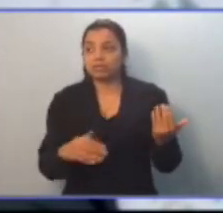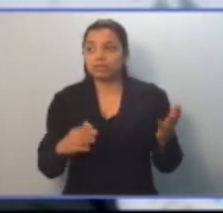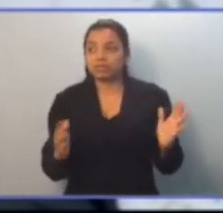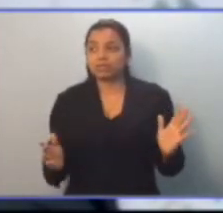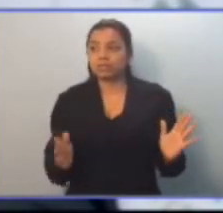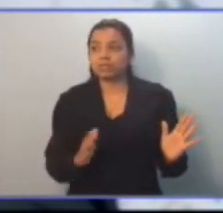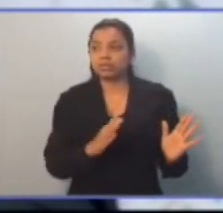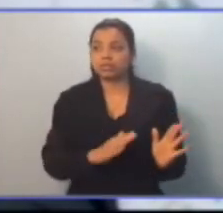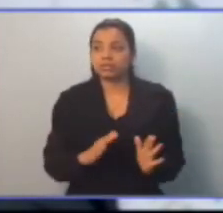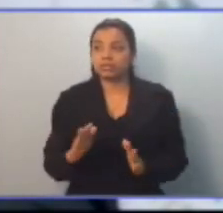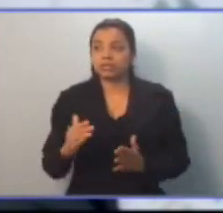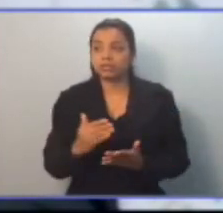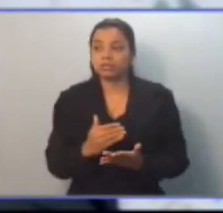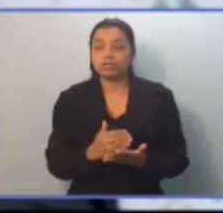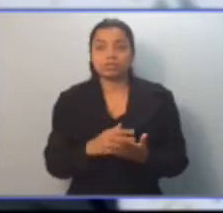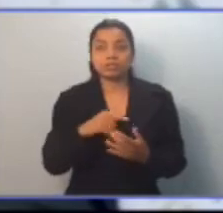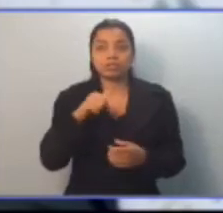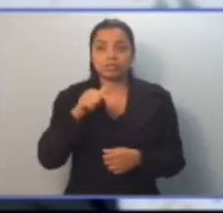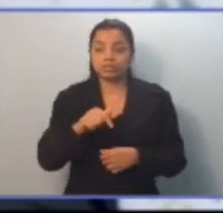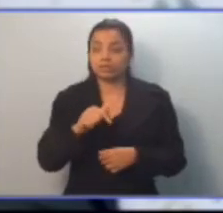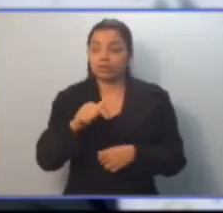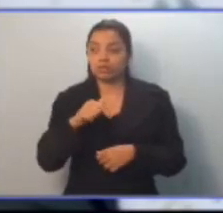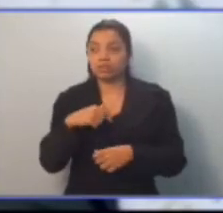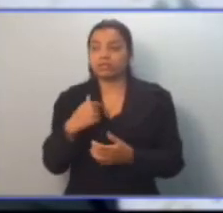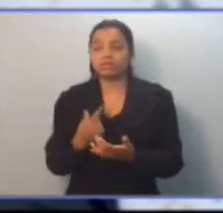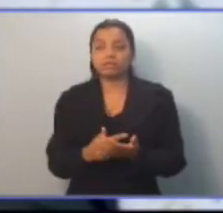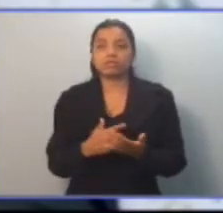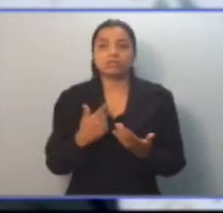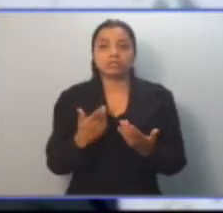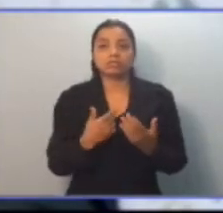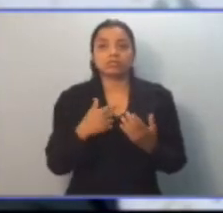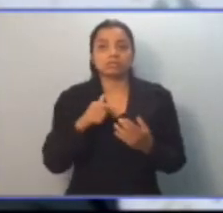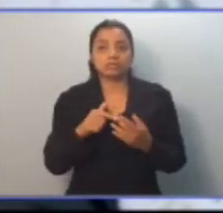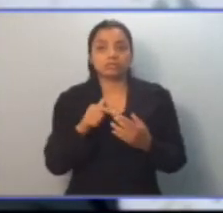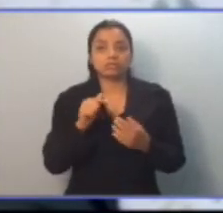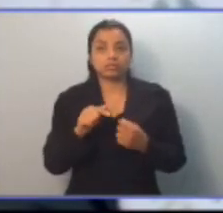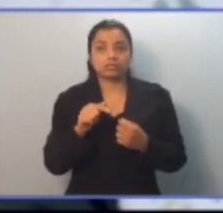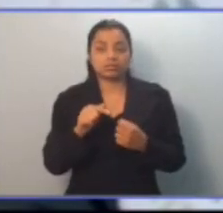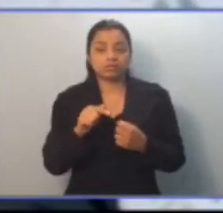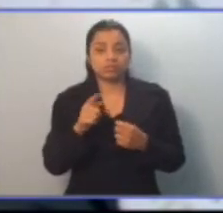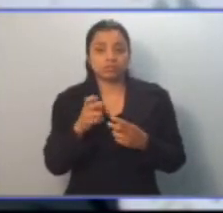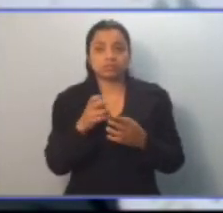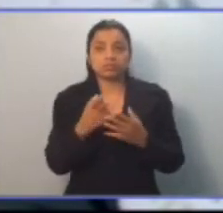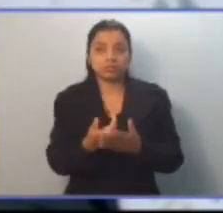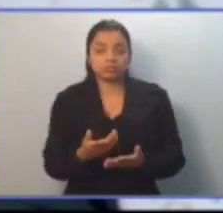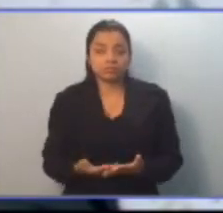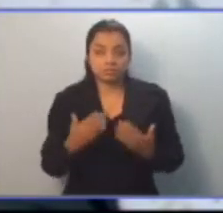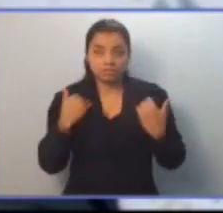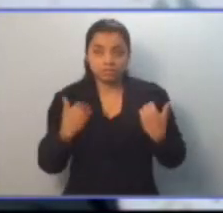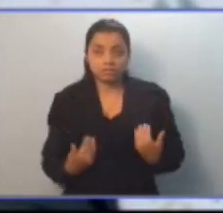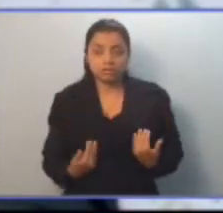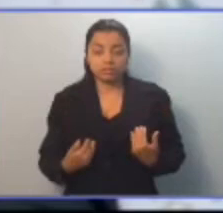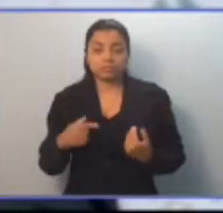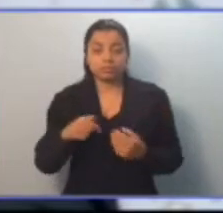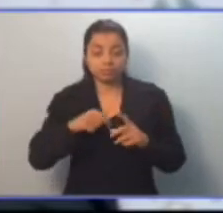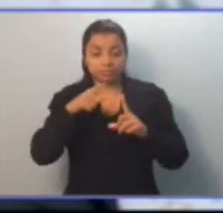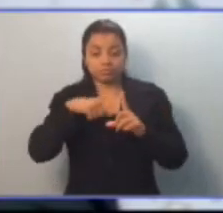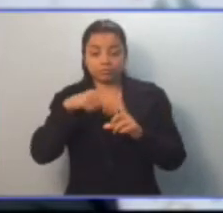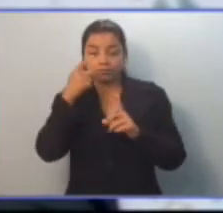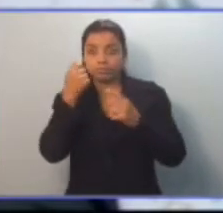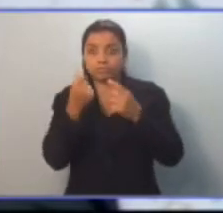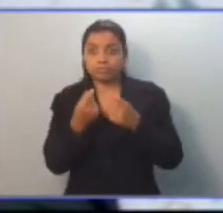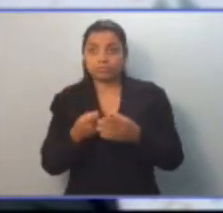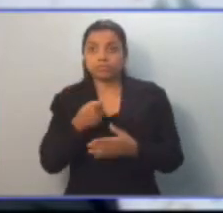autor. Además, me formé en un diplomado de Derecho Financiero, auspiciado por